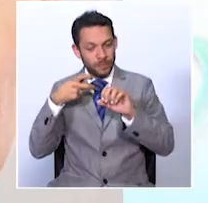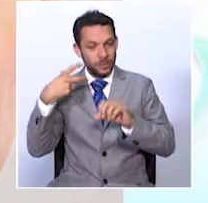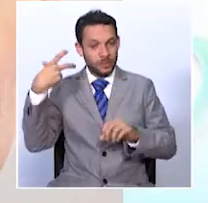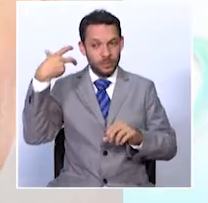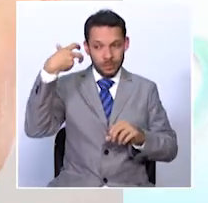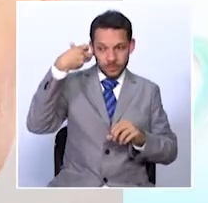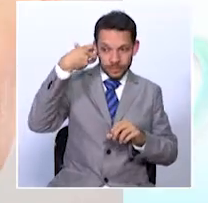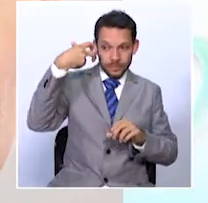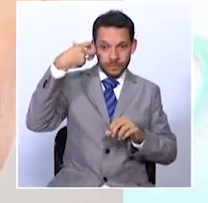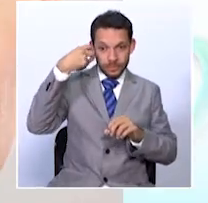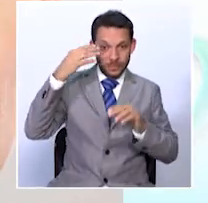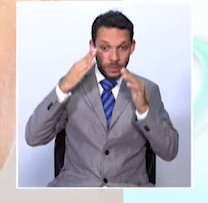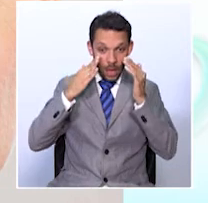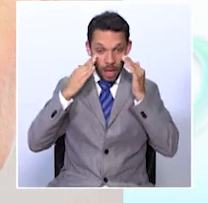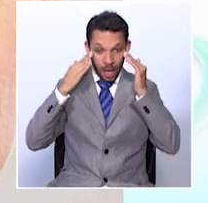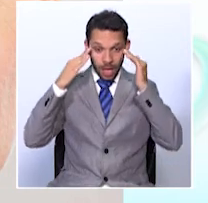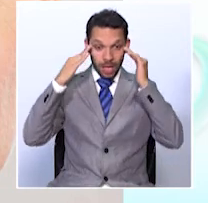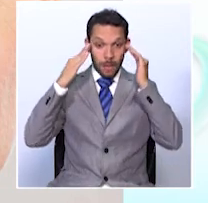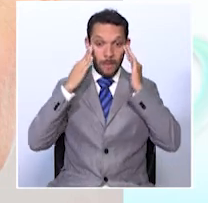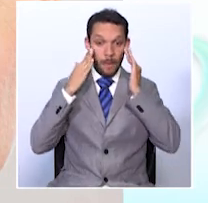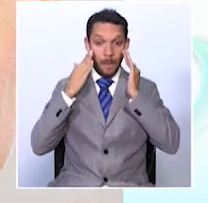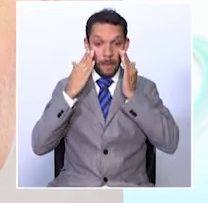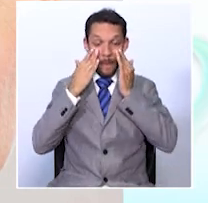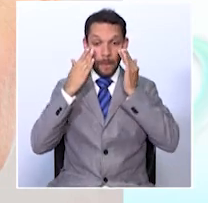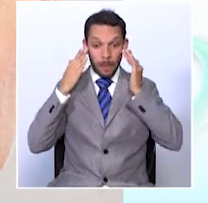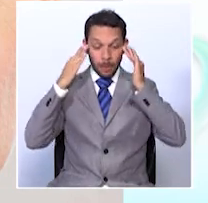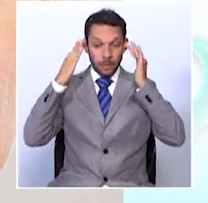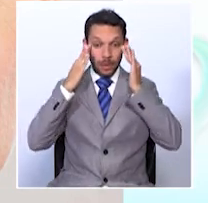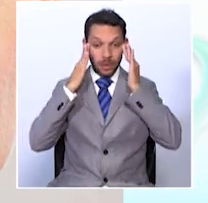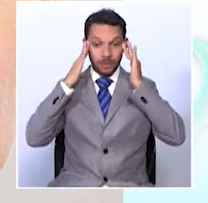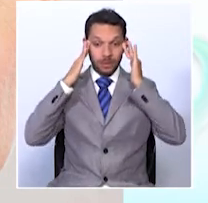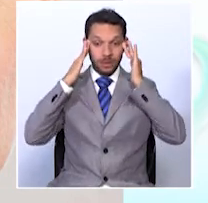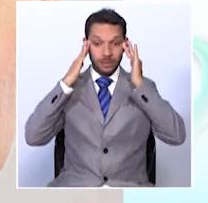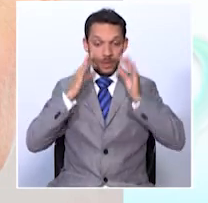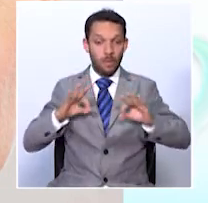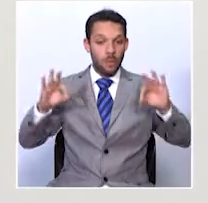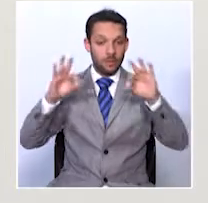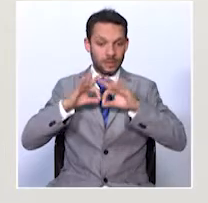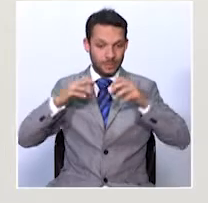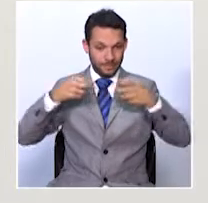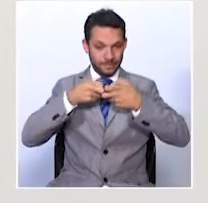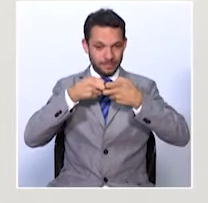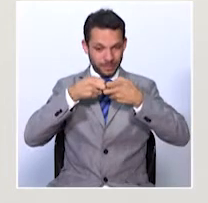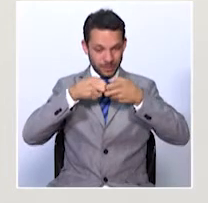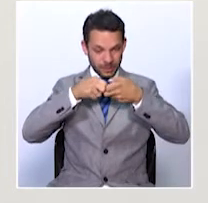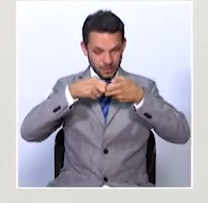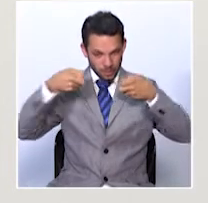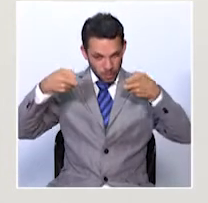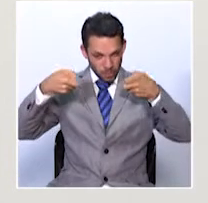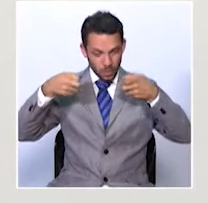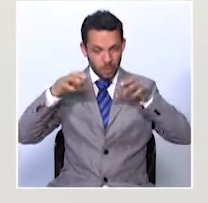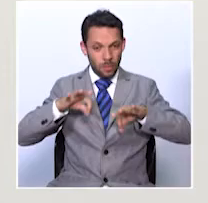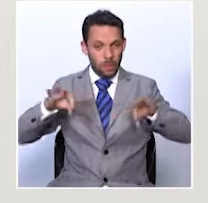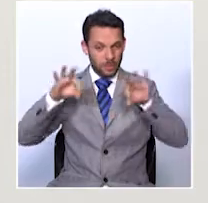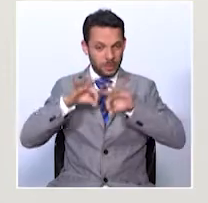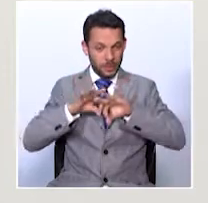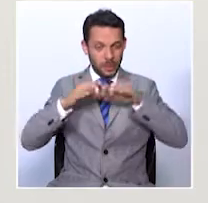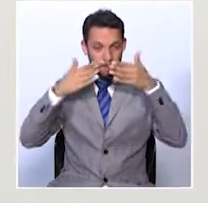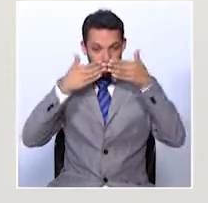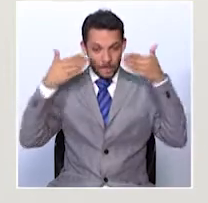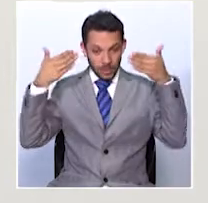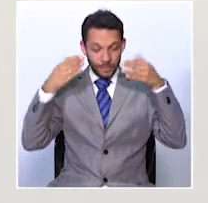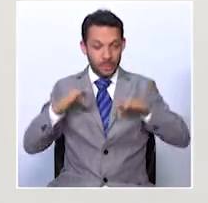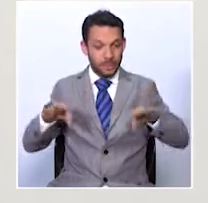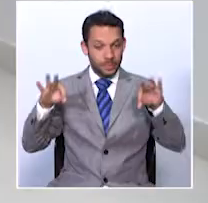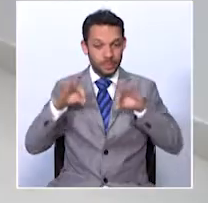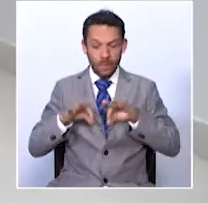una parálisis muscular medicada, suavecita, para hacer que mientras menos se